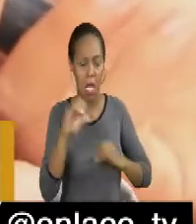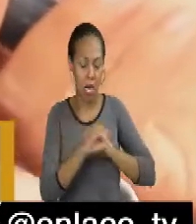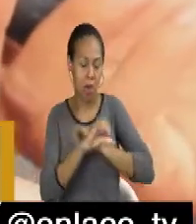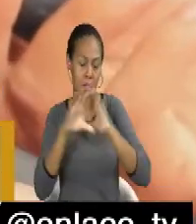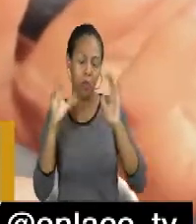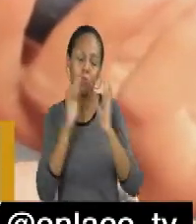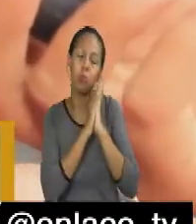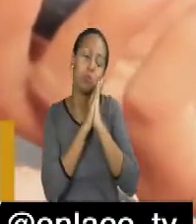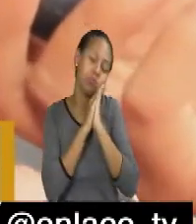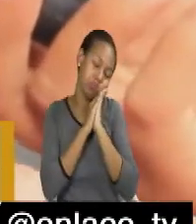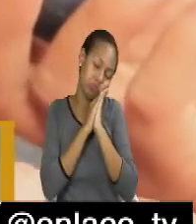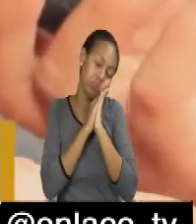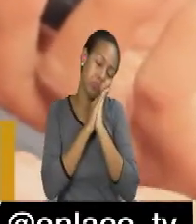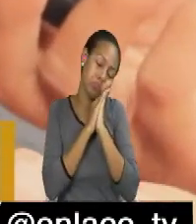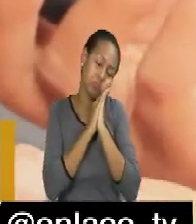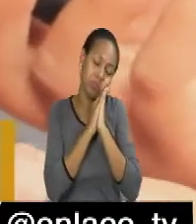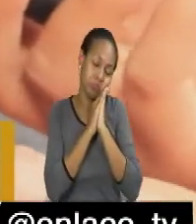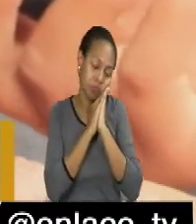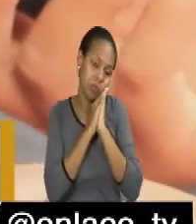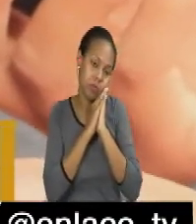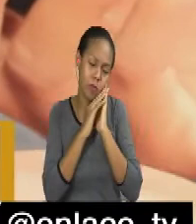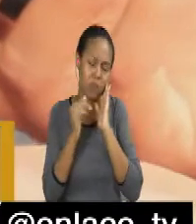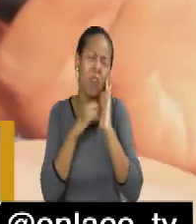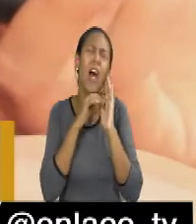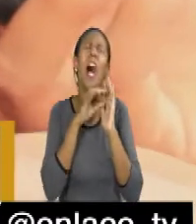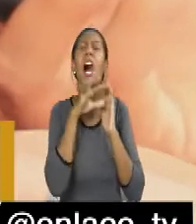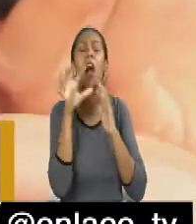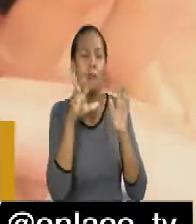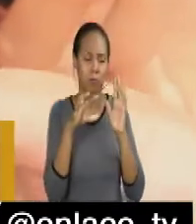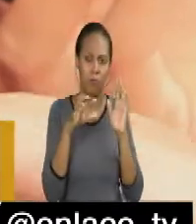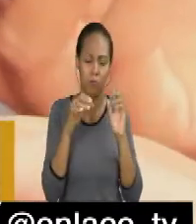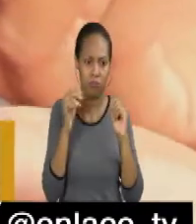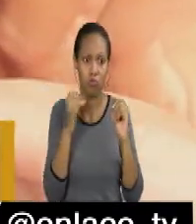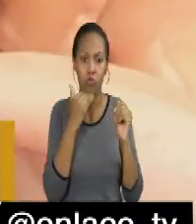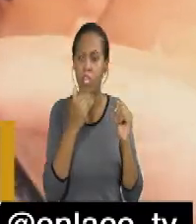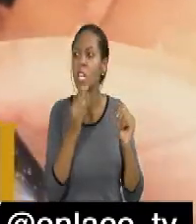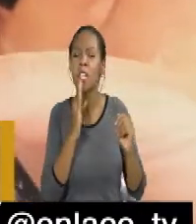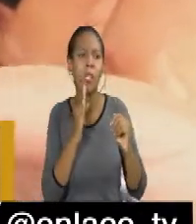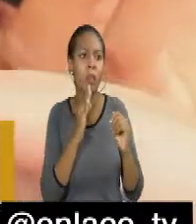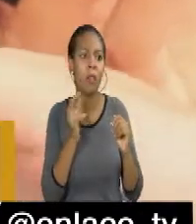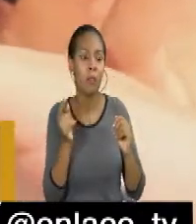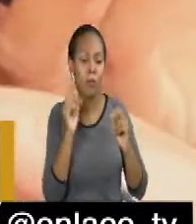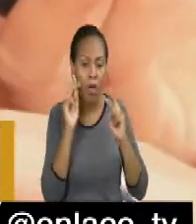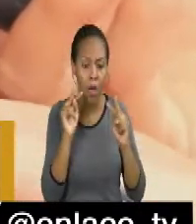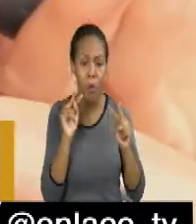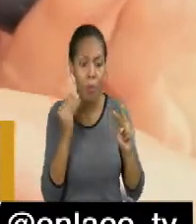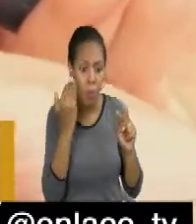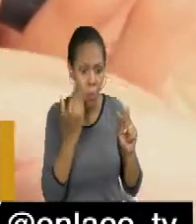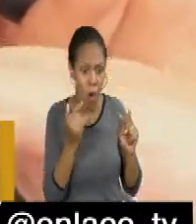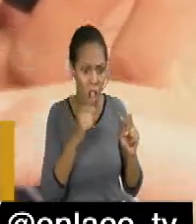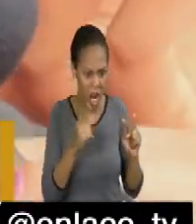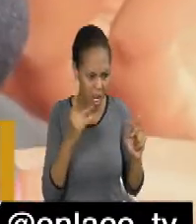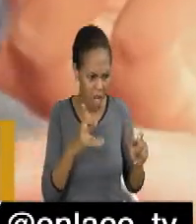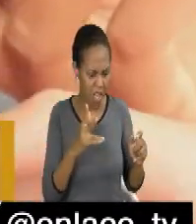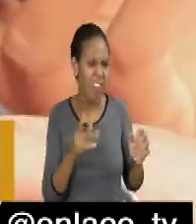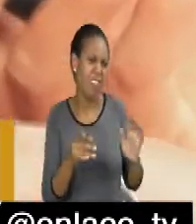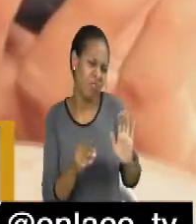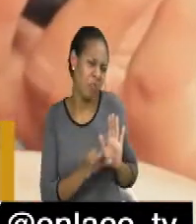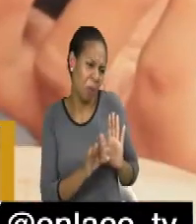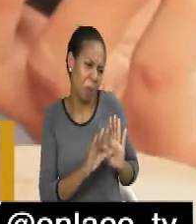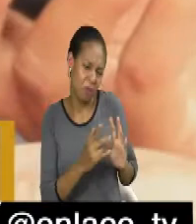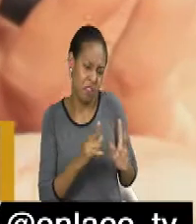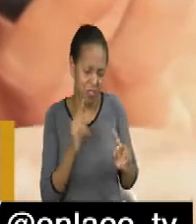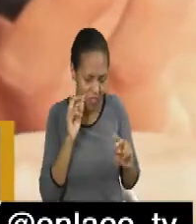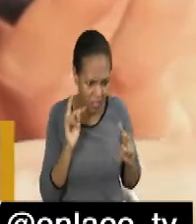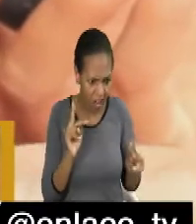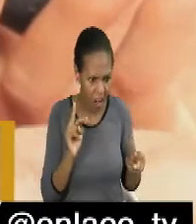encontraba durmiendo. Debido a los gritos, una persona no sabía quién era una indigente. Acá en el barrio